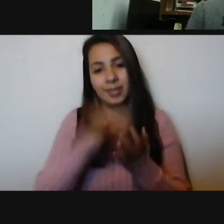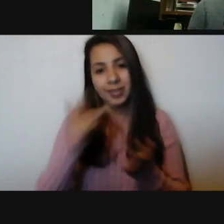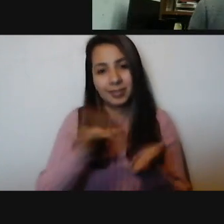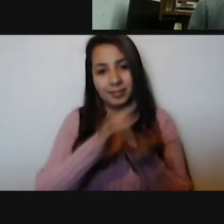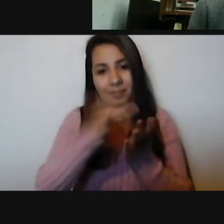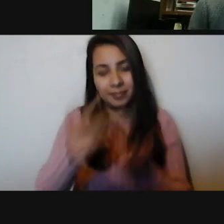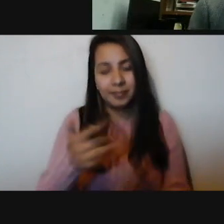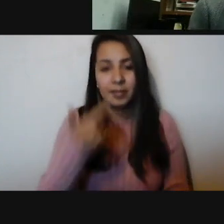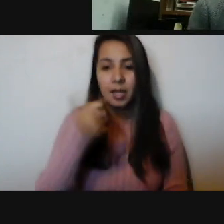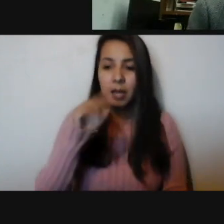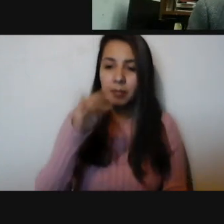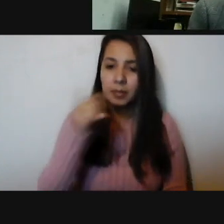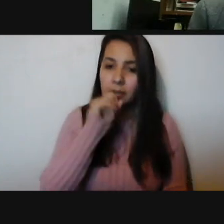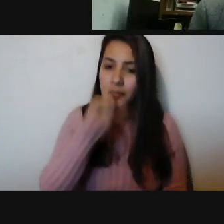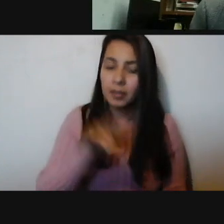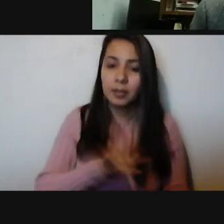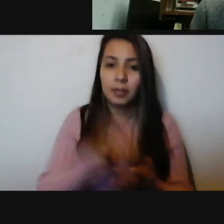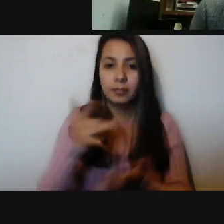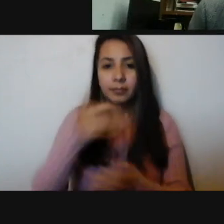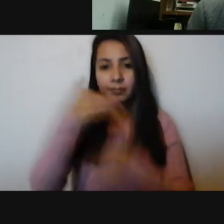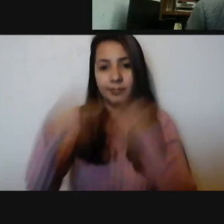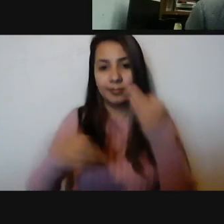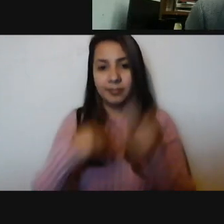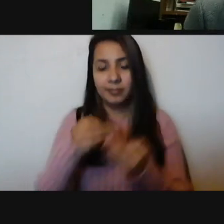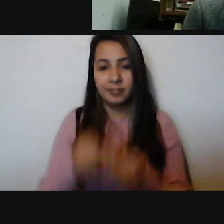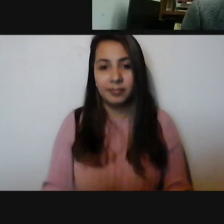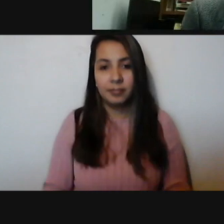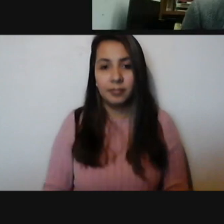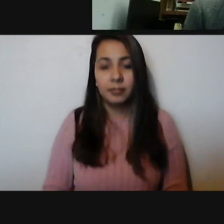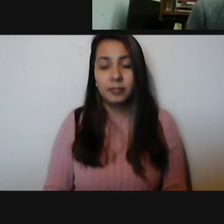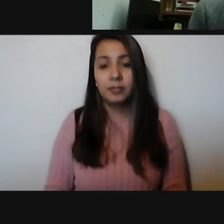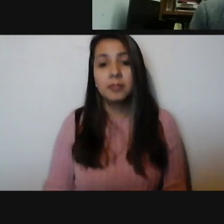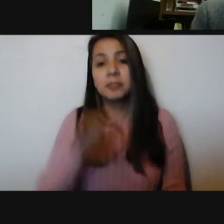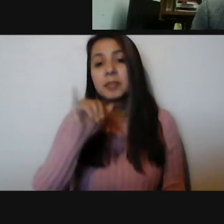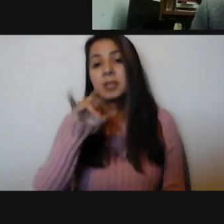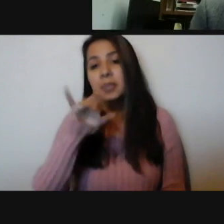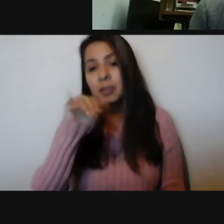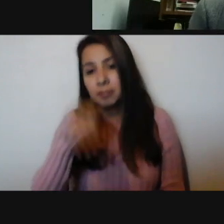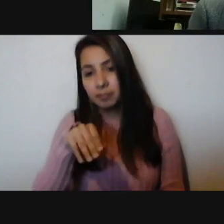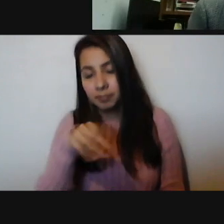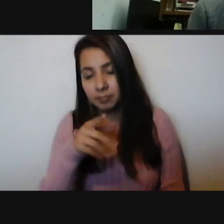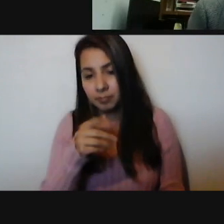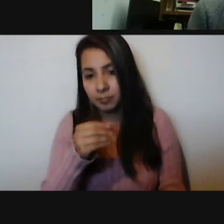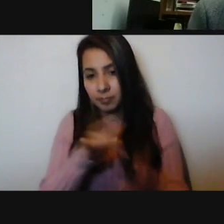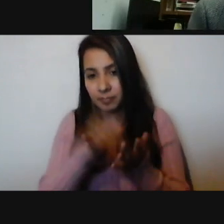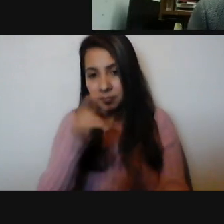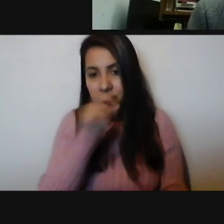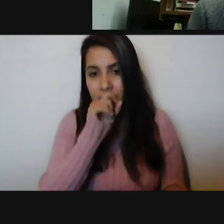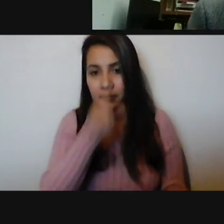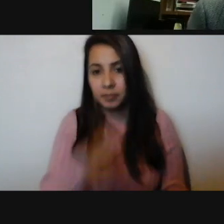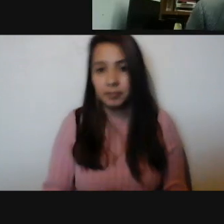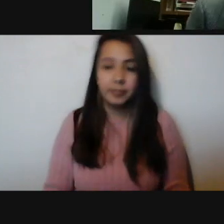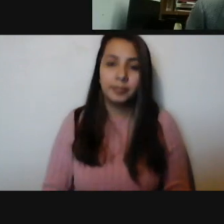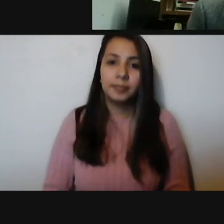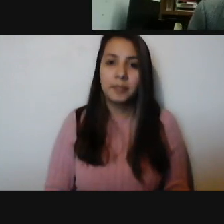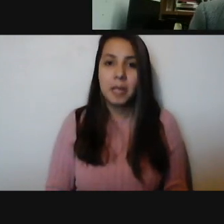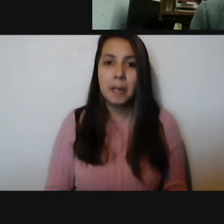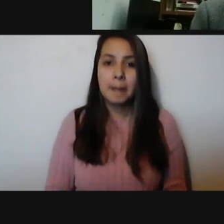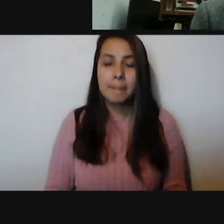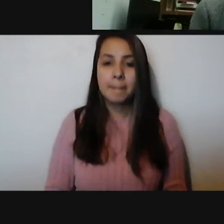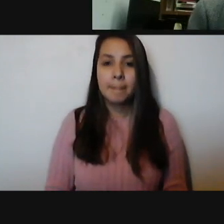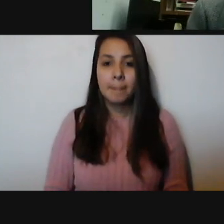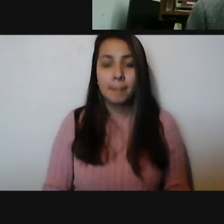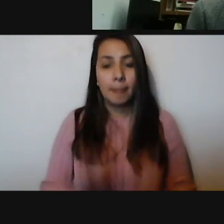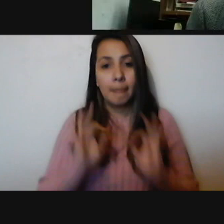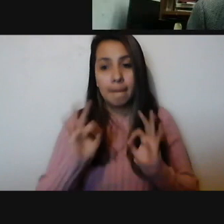muy enriquecedor todo esto. Gracias, Mestli, gracias, Gaby Frías también, gracias, colegas. Miriam también,